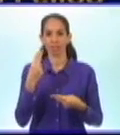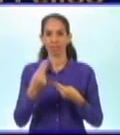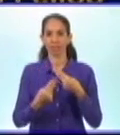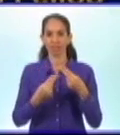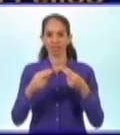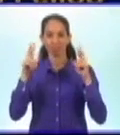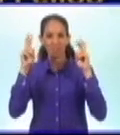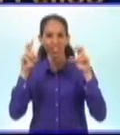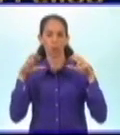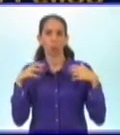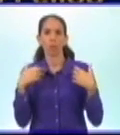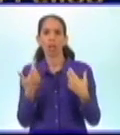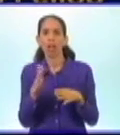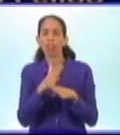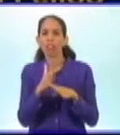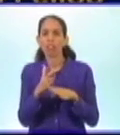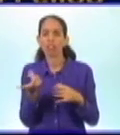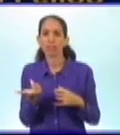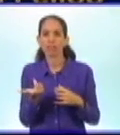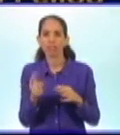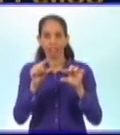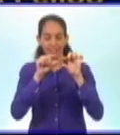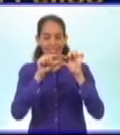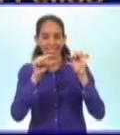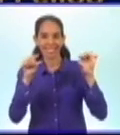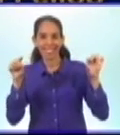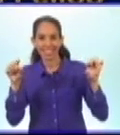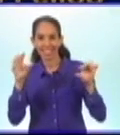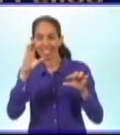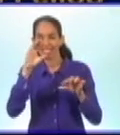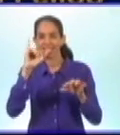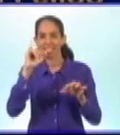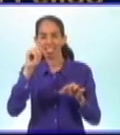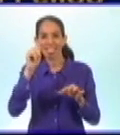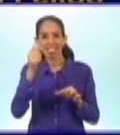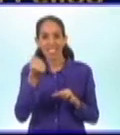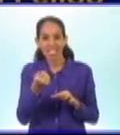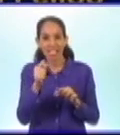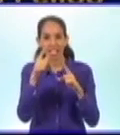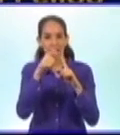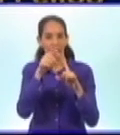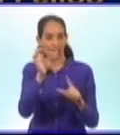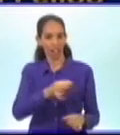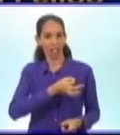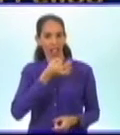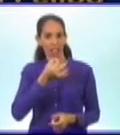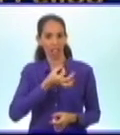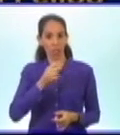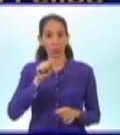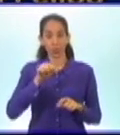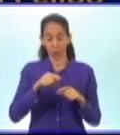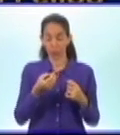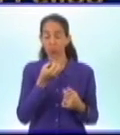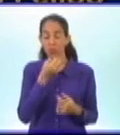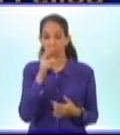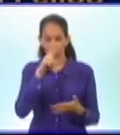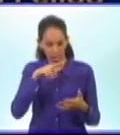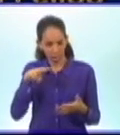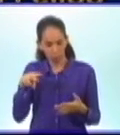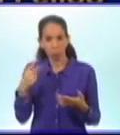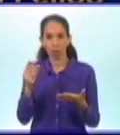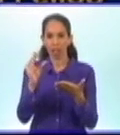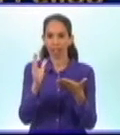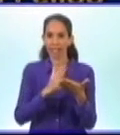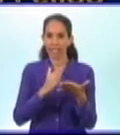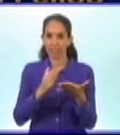indicar que es una cita textual. Estos textos los puedes encontrar en tu cuaderno complementario en